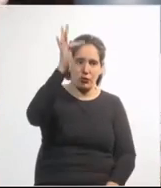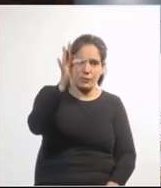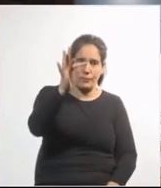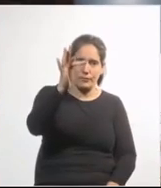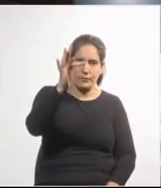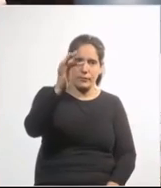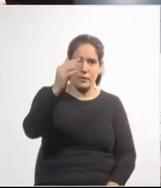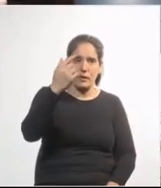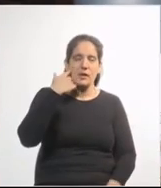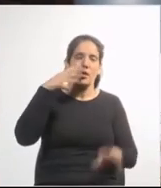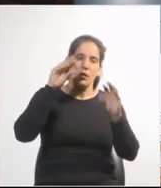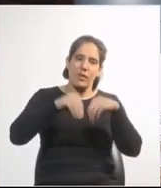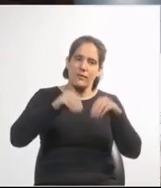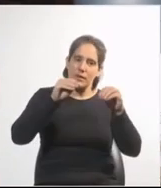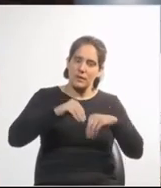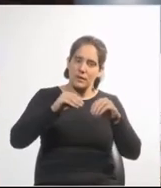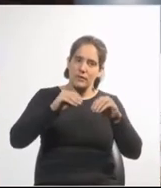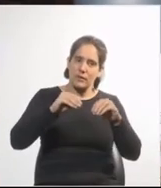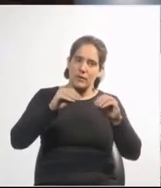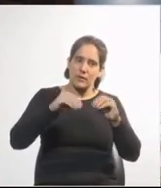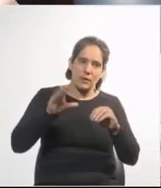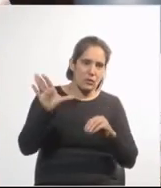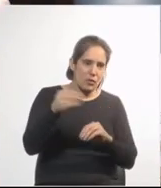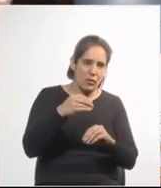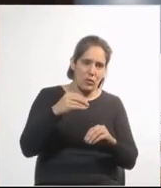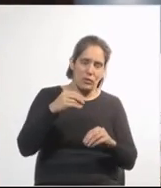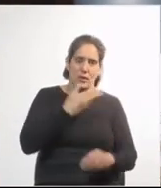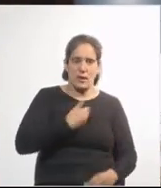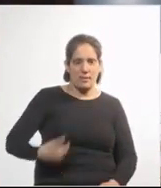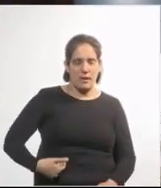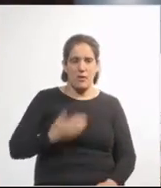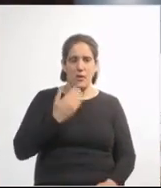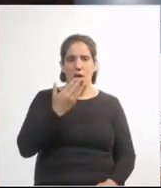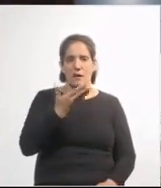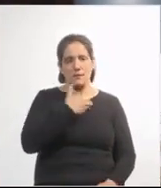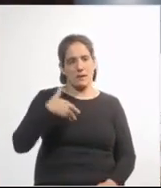y que nos debilita también desde todo punto de vista. Muchas gracias. Muchas gracias, senador.